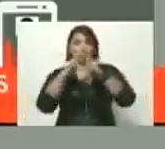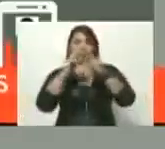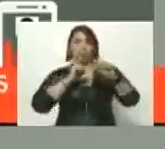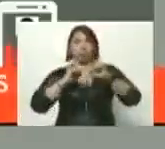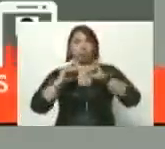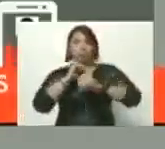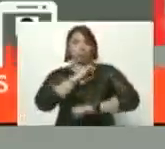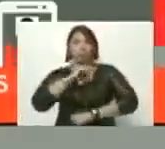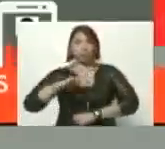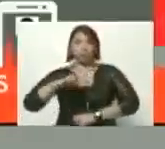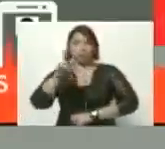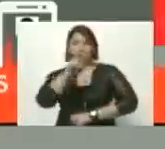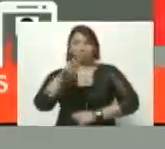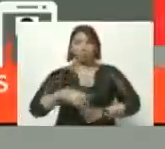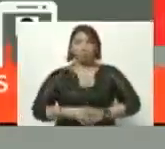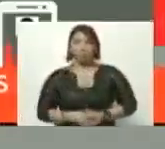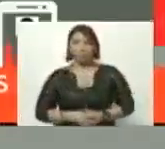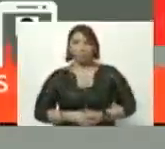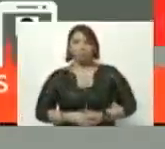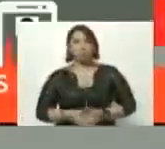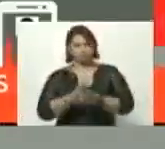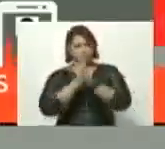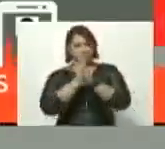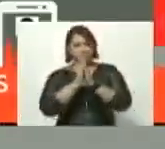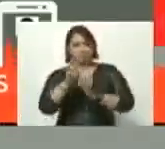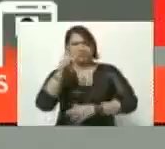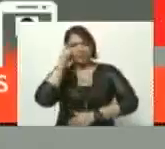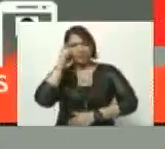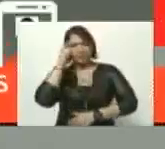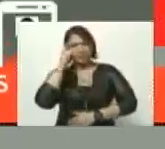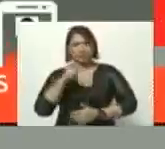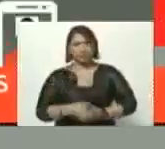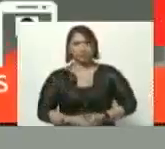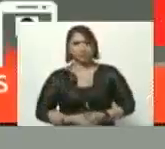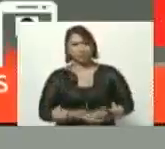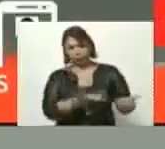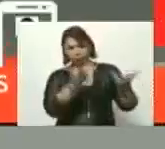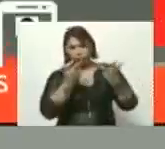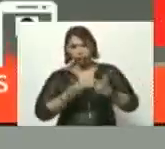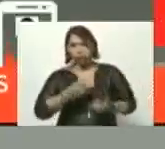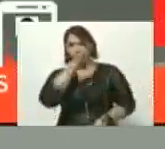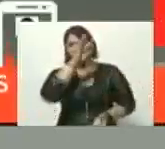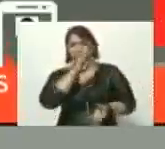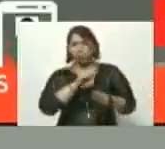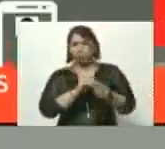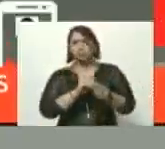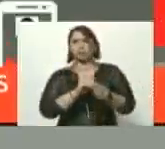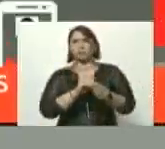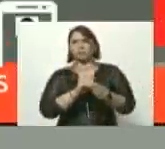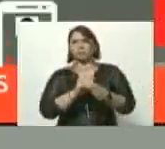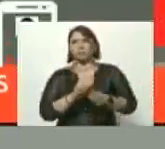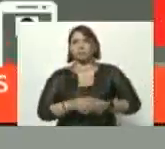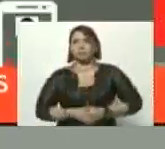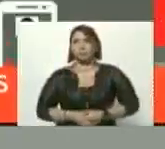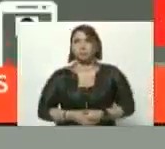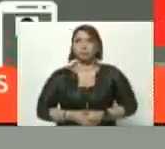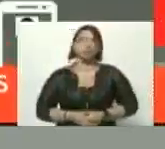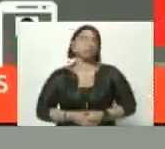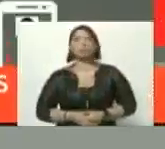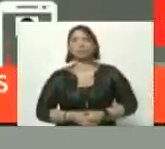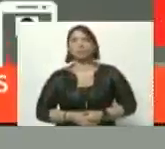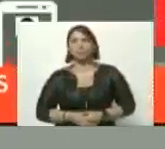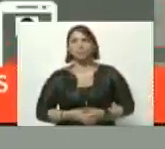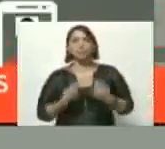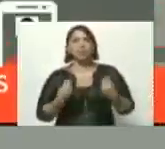Venezuela. Oye, Vanessa, hazme un resumen, una síntesis. Y además, ¿cómo